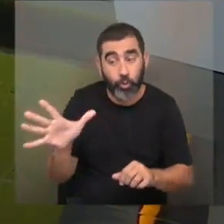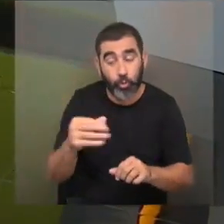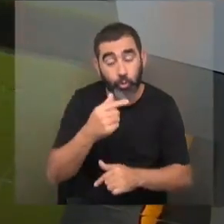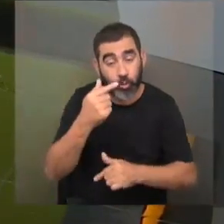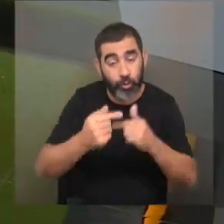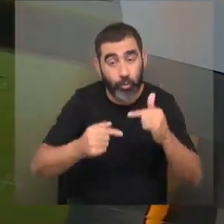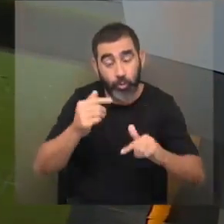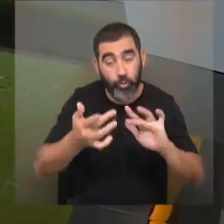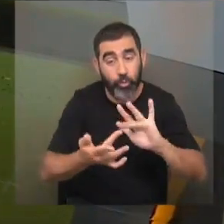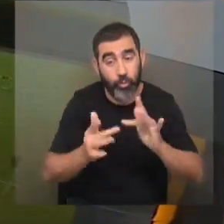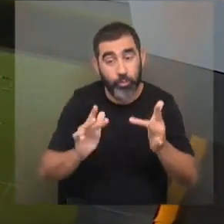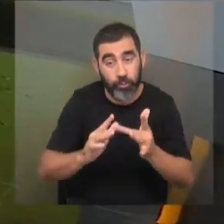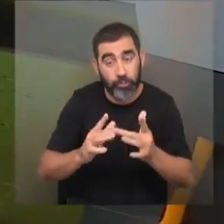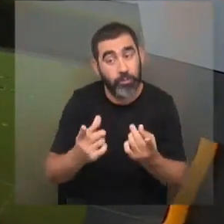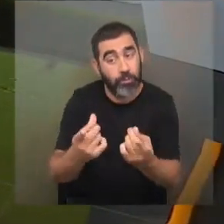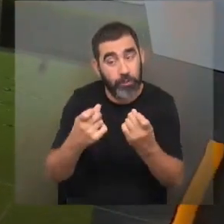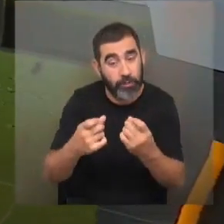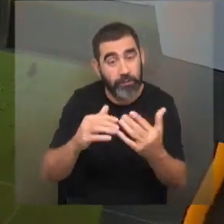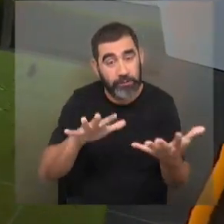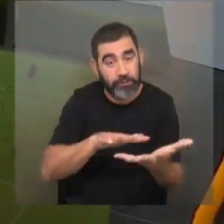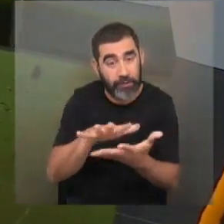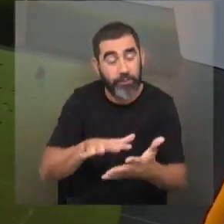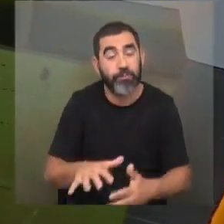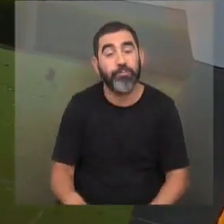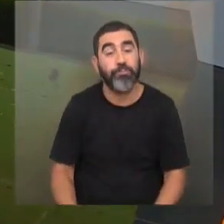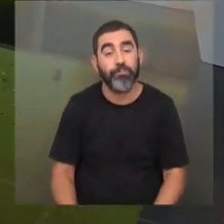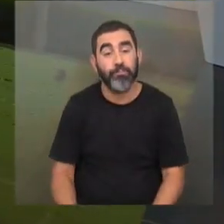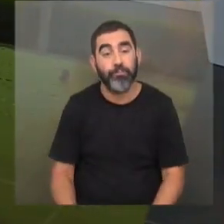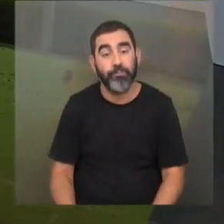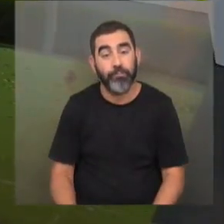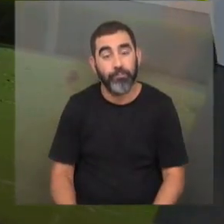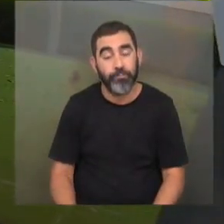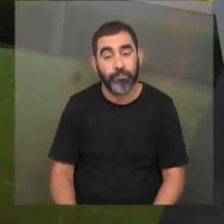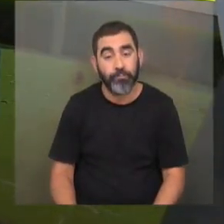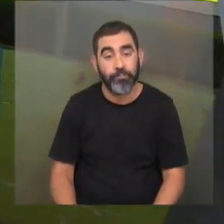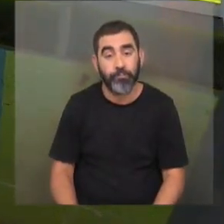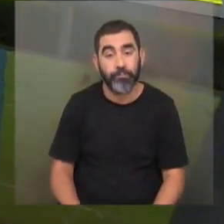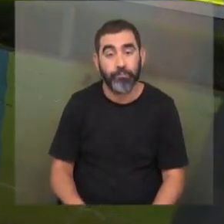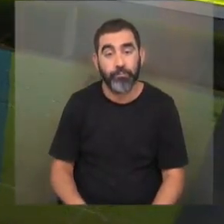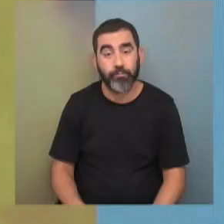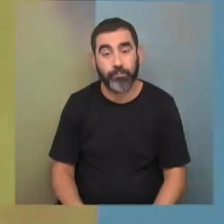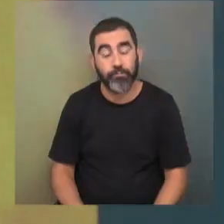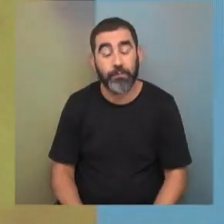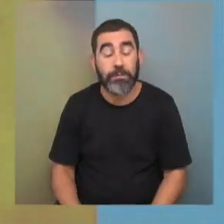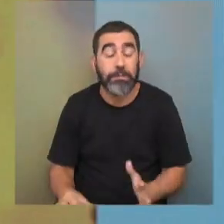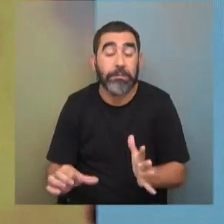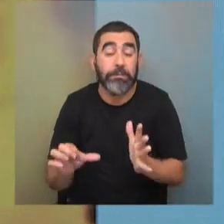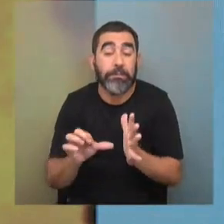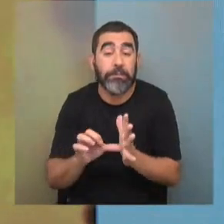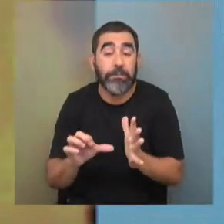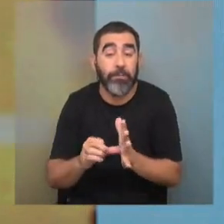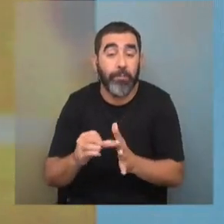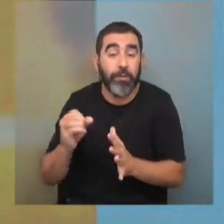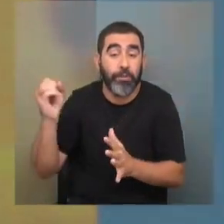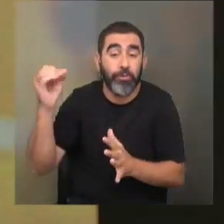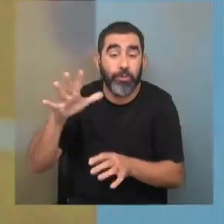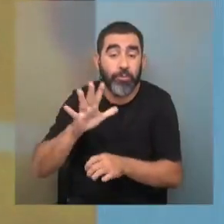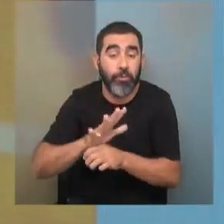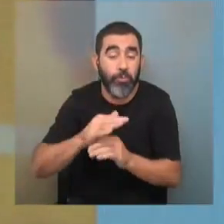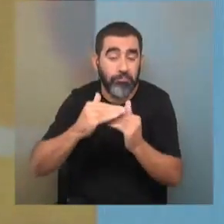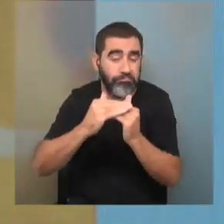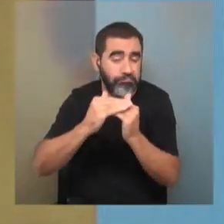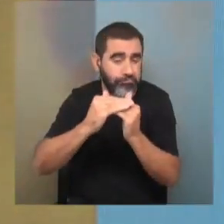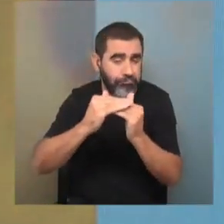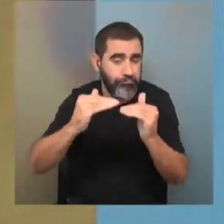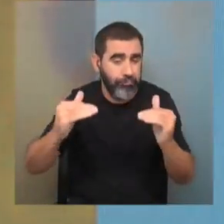interacciones se vuelve necesaria. De todos modos, a nuestra vista, como vos decís, tenemos un sistema que podemos definirlo como estable,